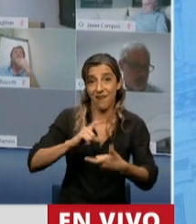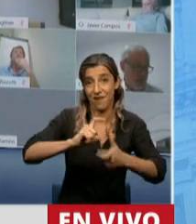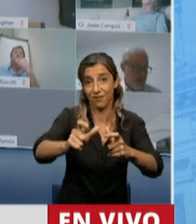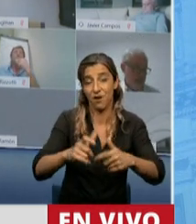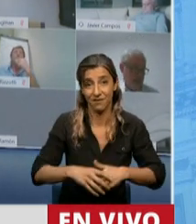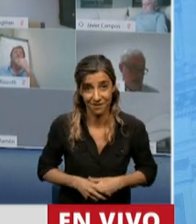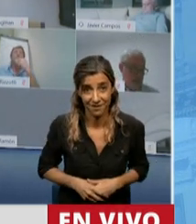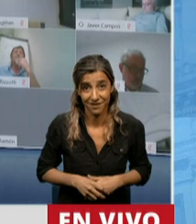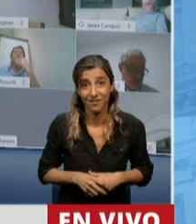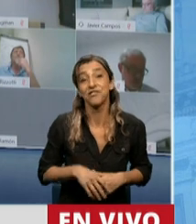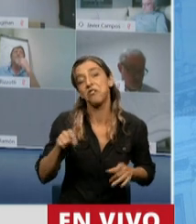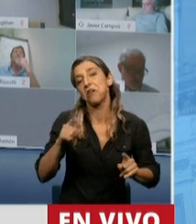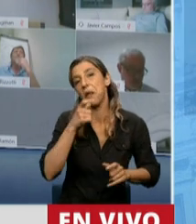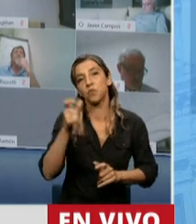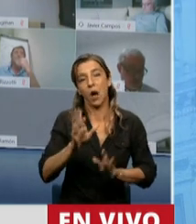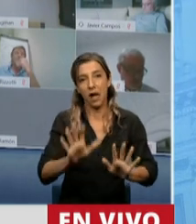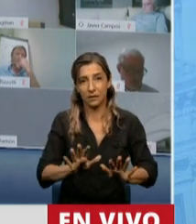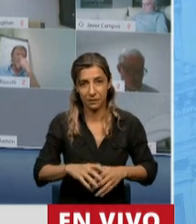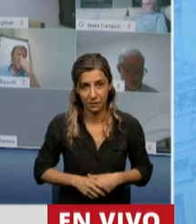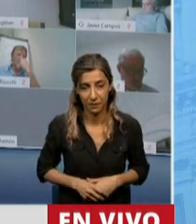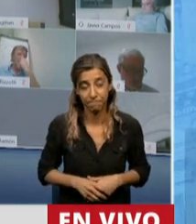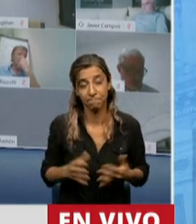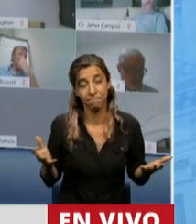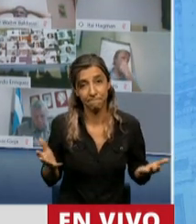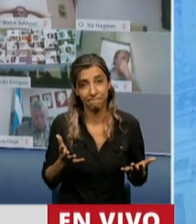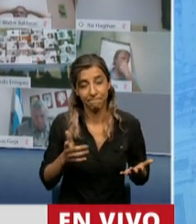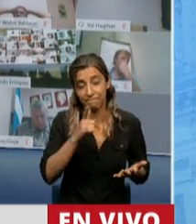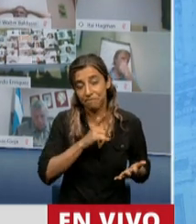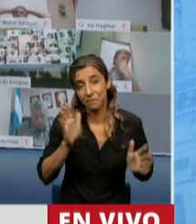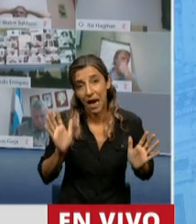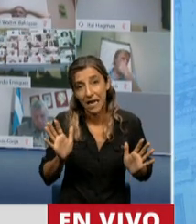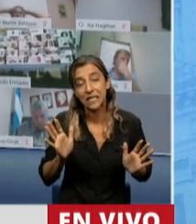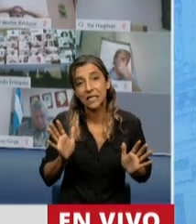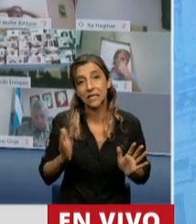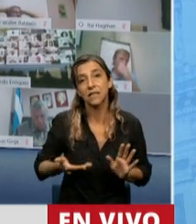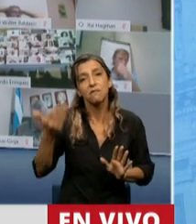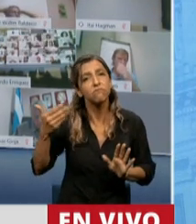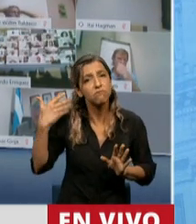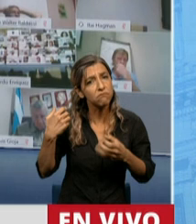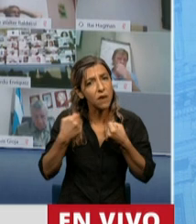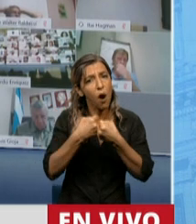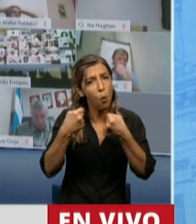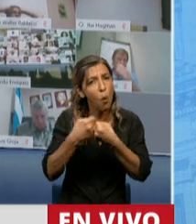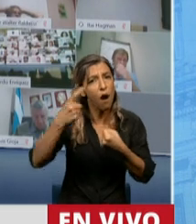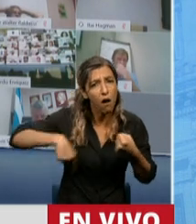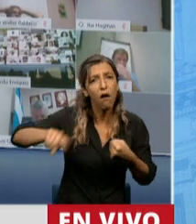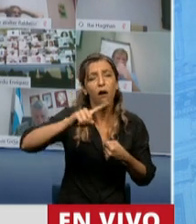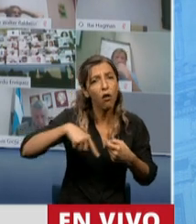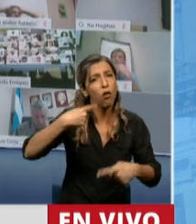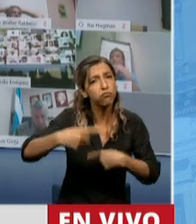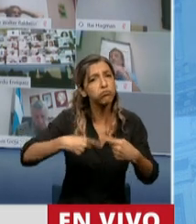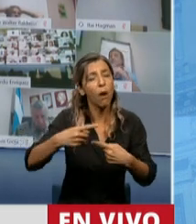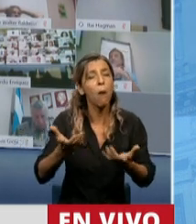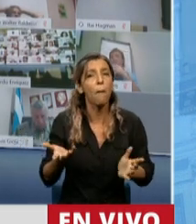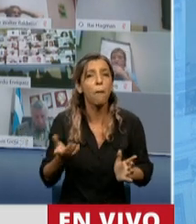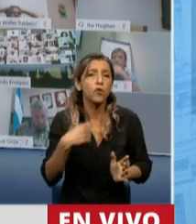haveres entonces me parece que hemos logrado este consensos importantes que la reparación histórica